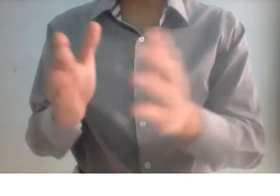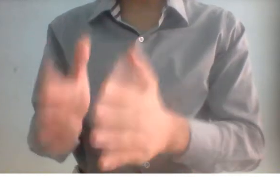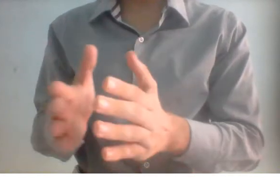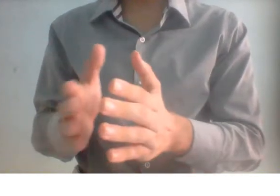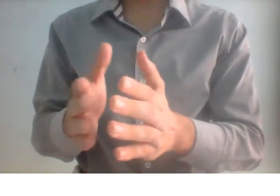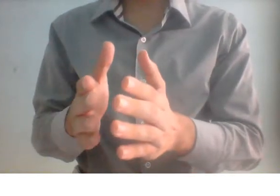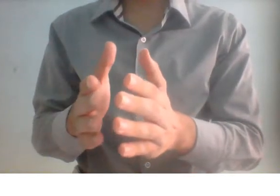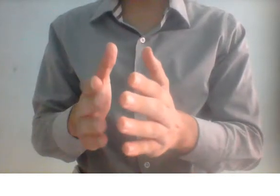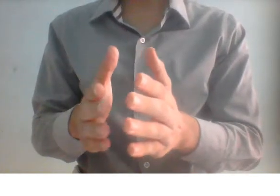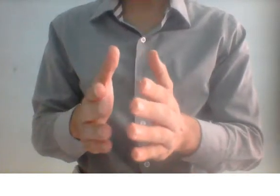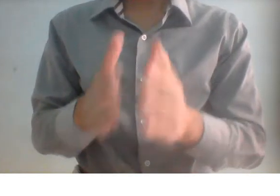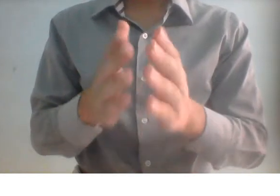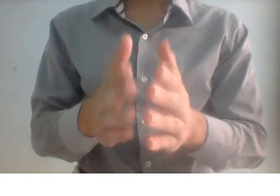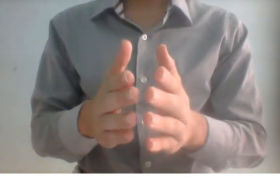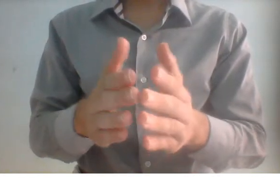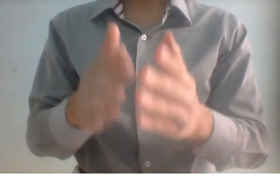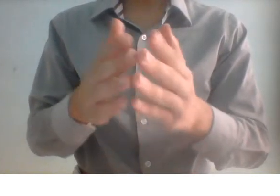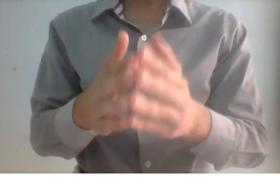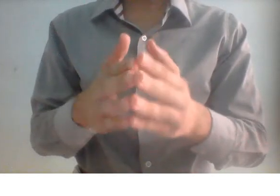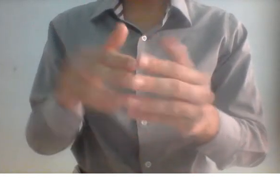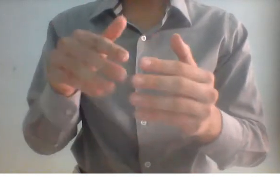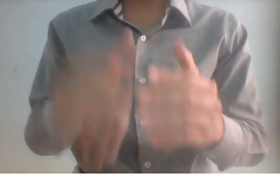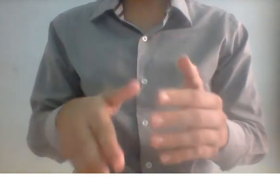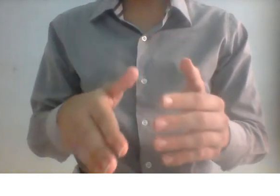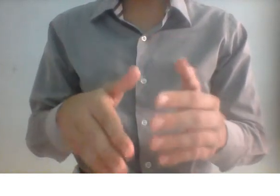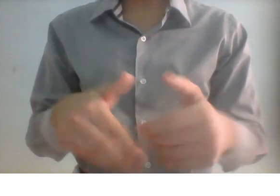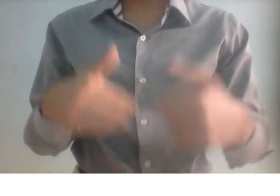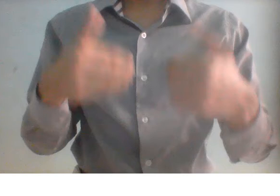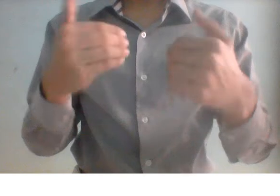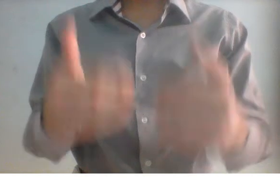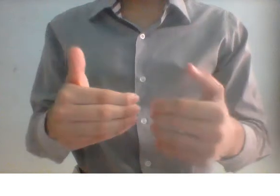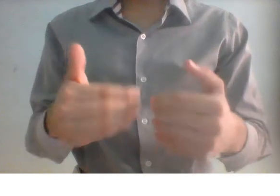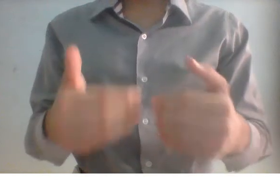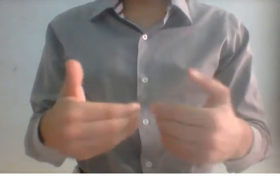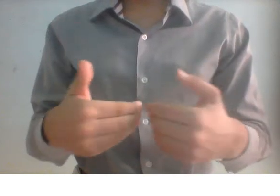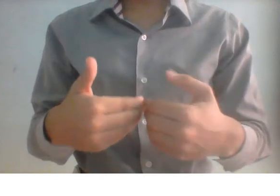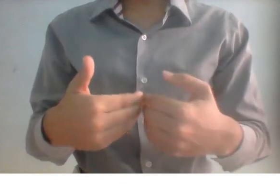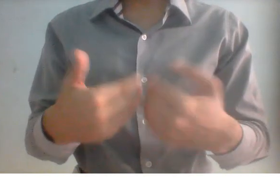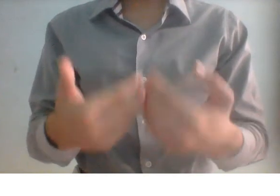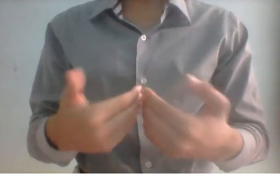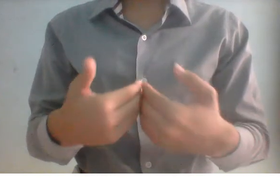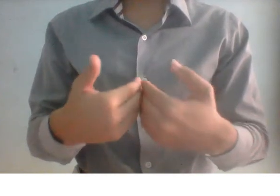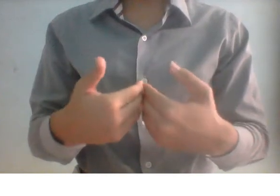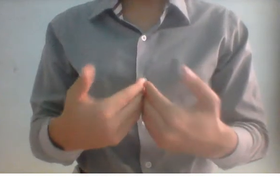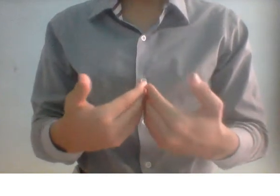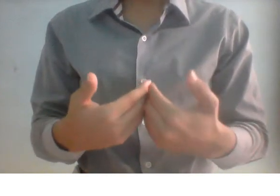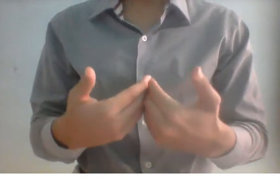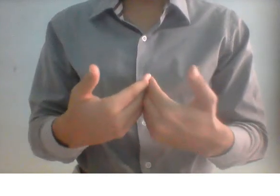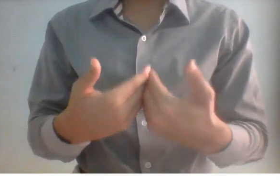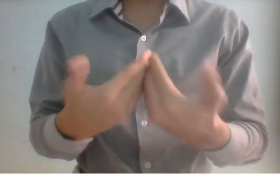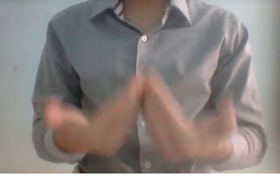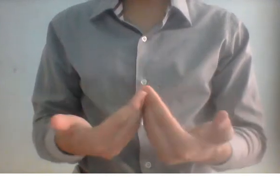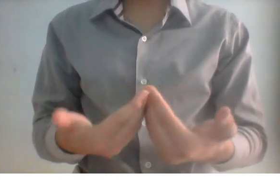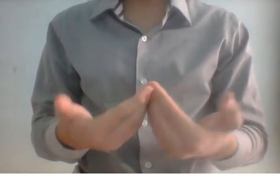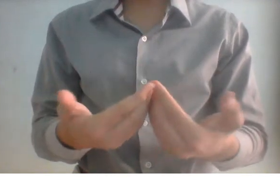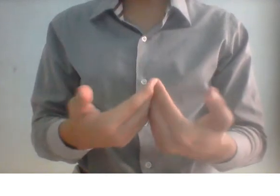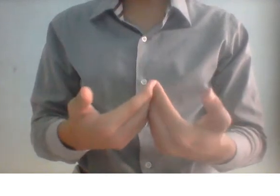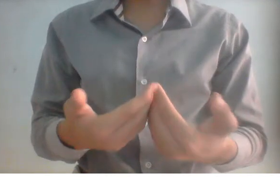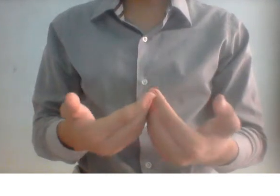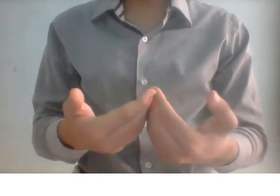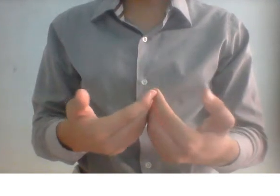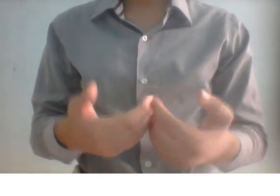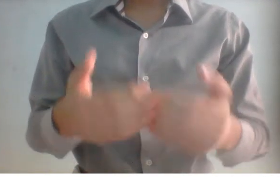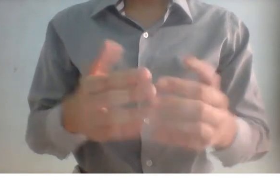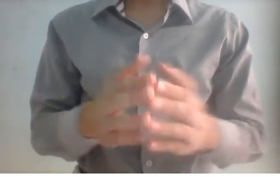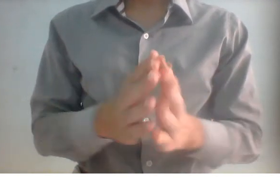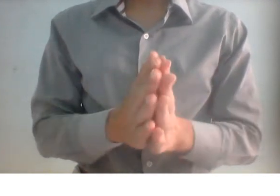a la administración de Peña Nieto, lo que hubo fue prácticamente una caída, un declive donde ya Pemex no era absolutamente rentable, lo que